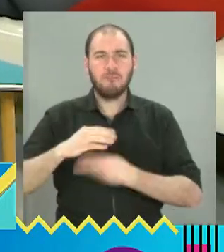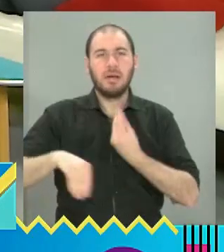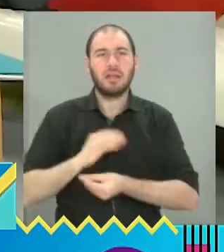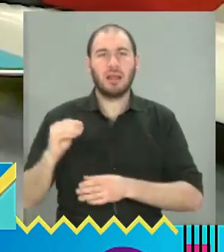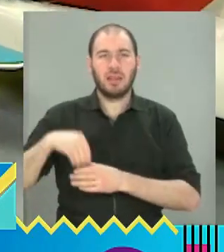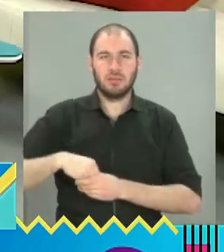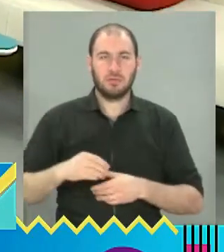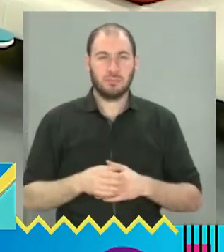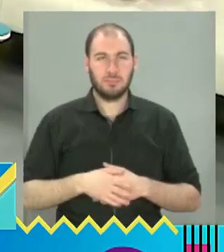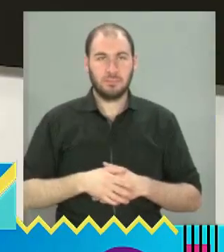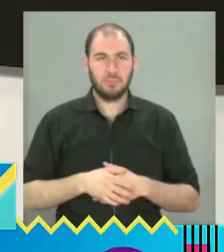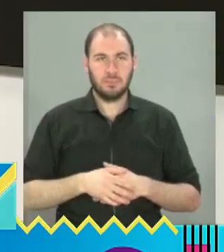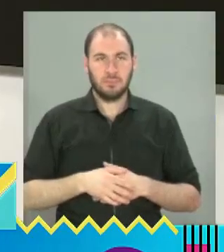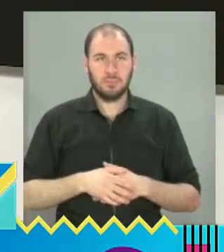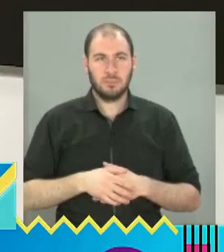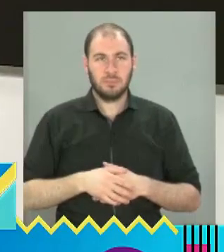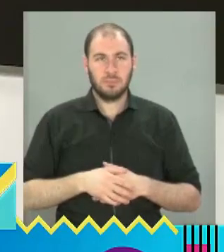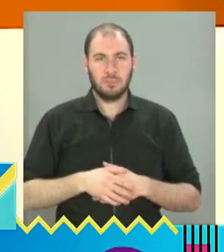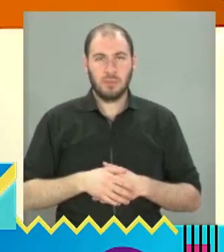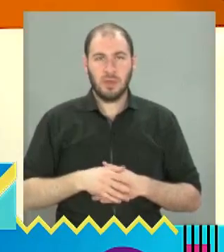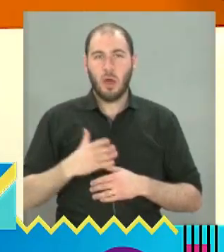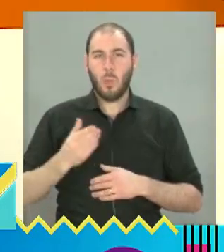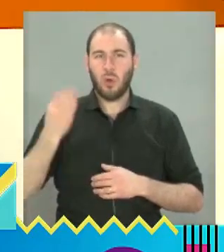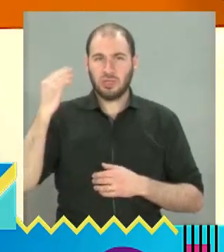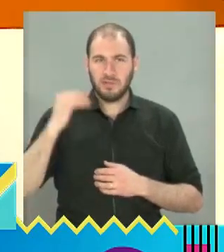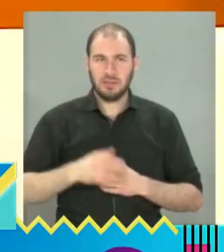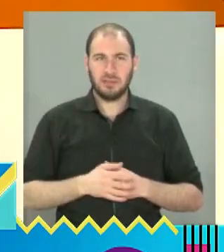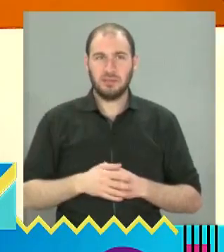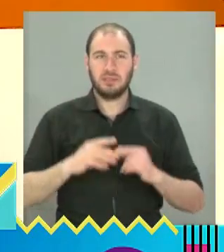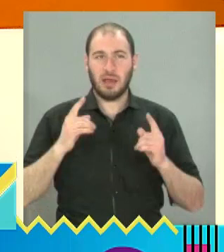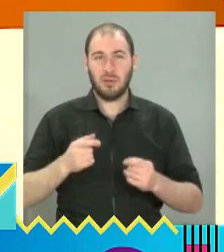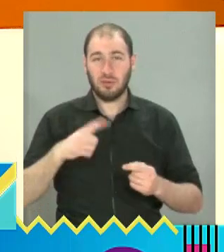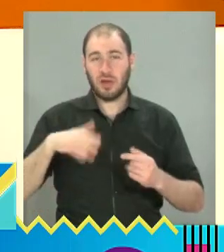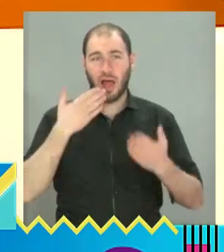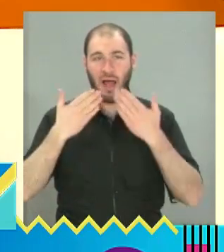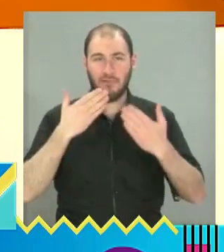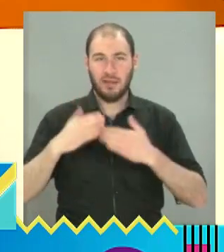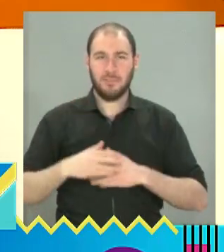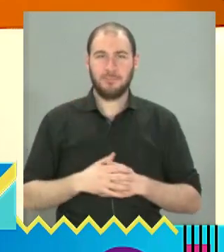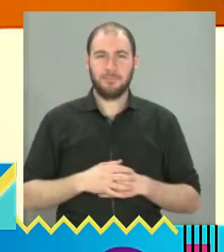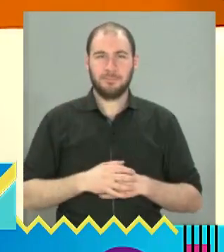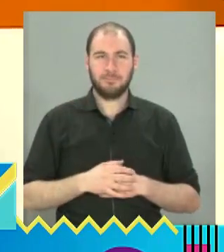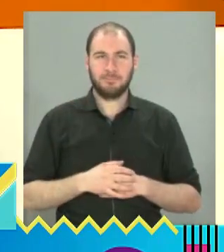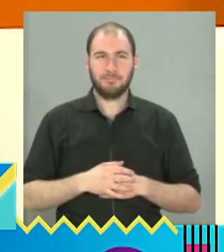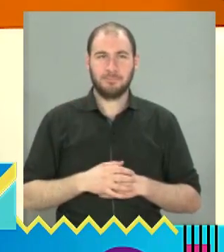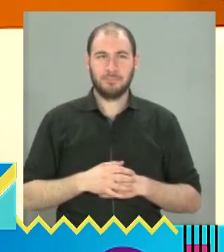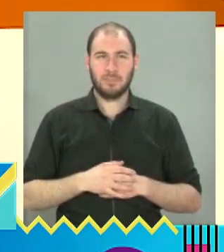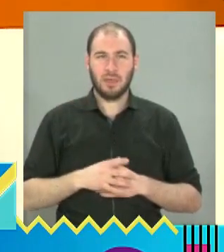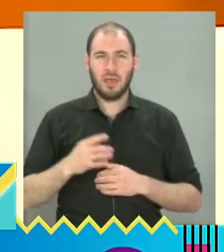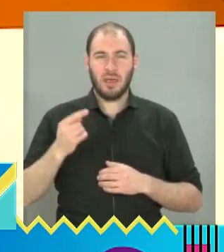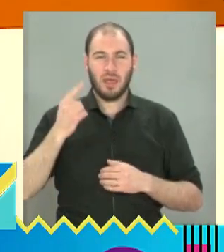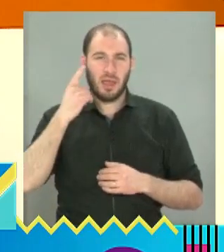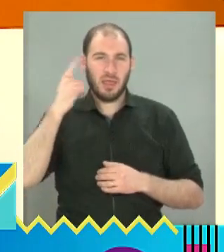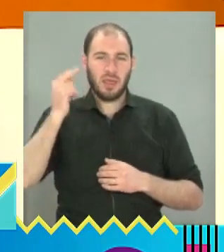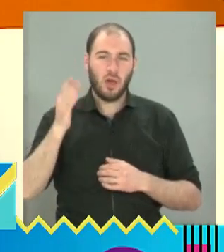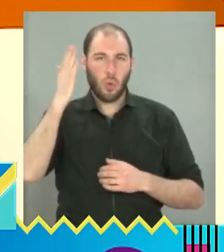intrafamiliar? Sí. En muchos casos también de lo que estamos hablando es de la